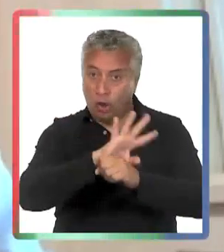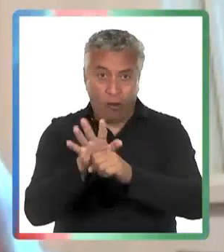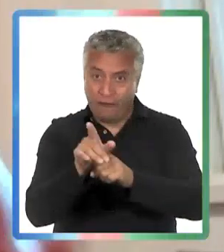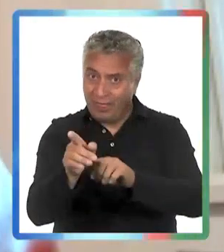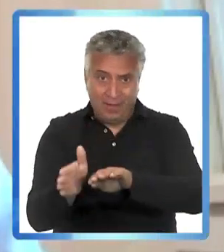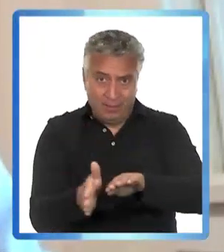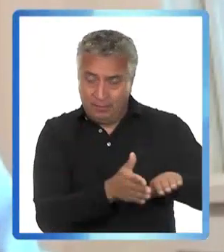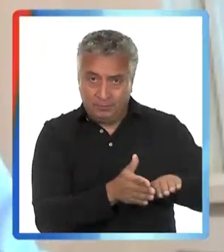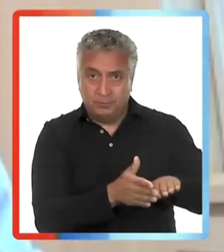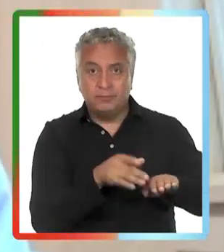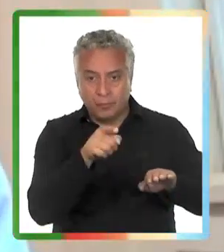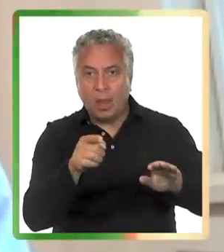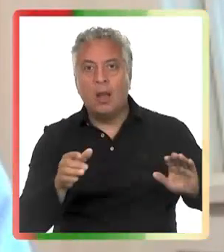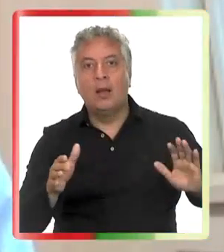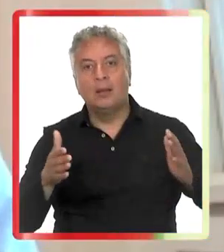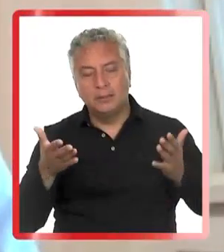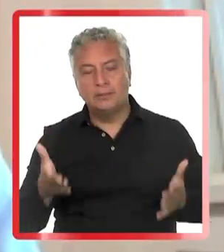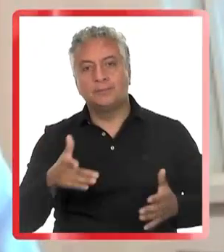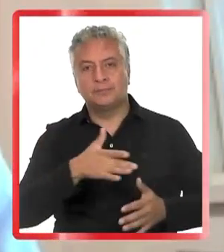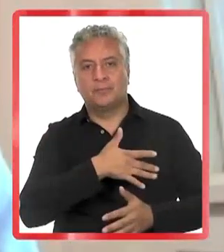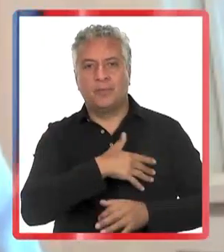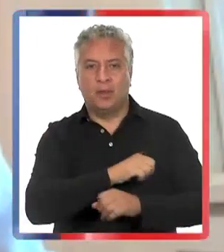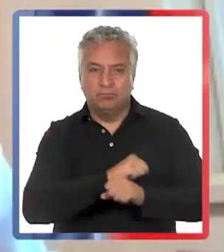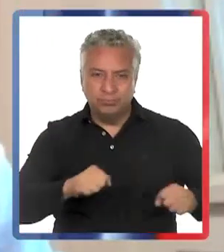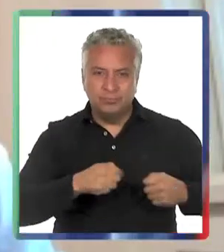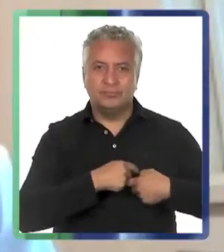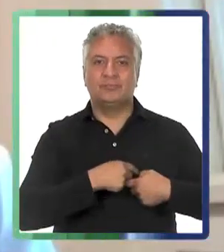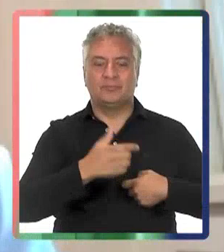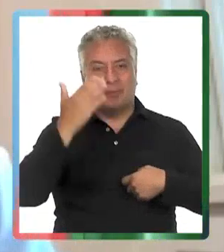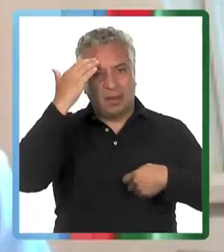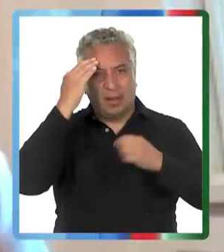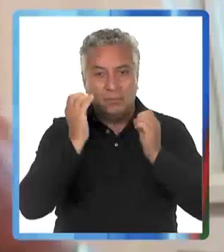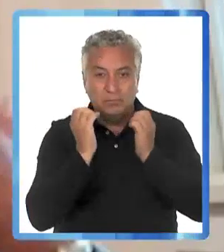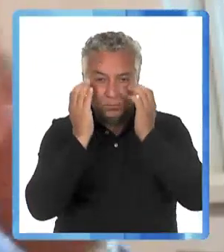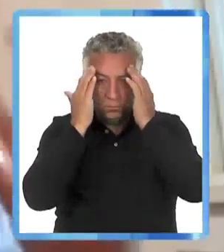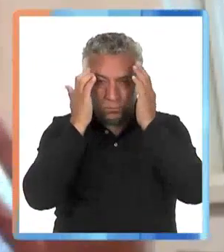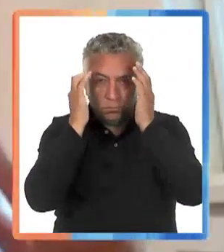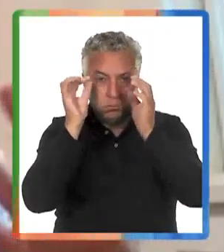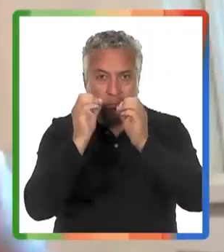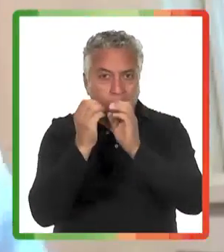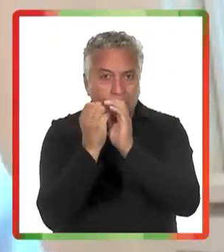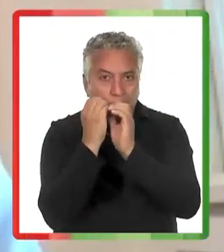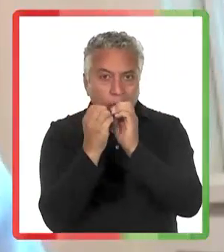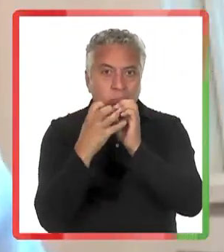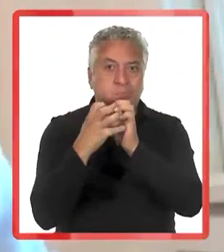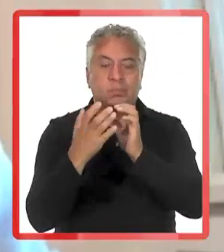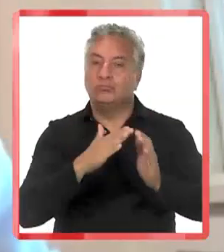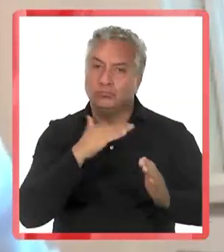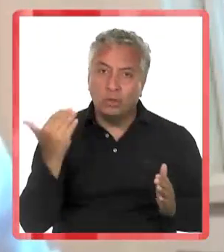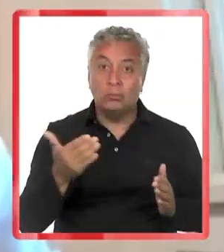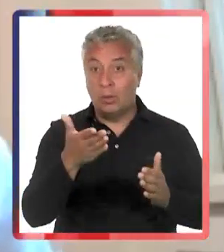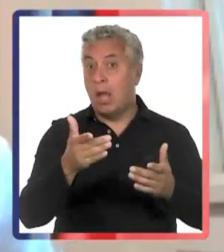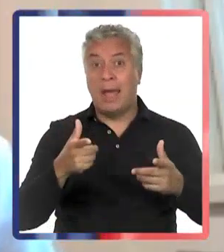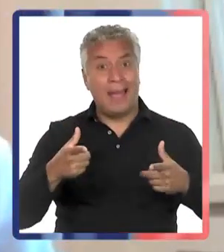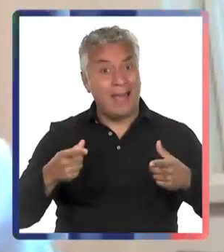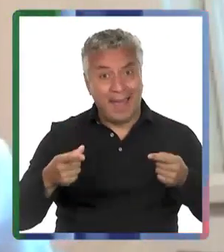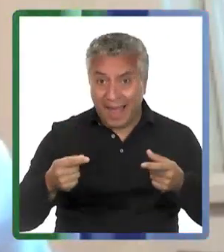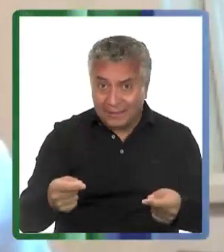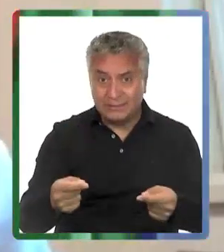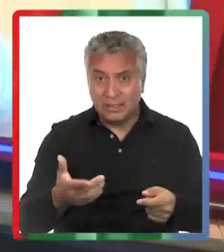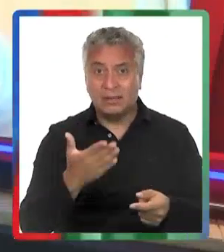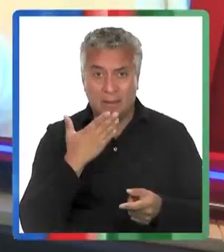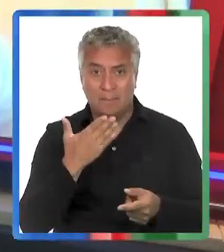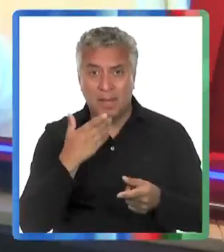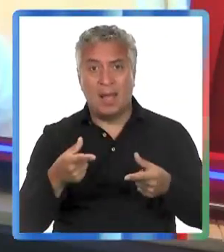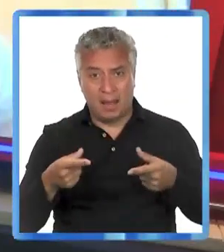COVID, especialmente, me refiero a enfermedades cardiovasculares, infarto al miocardio, accidentes cerebrovasculares, y también cánceres, ¿no es cierto? Muchos